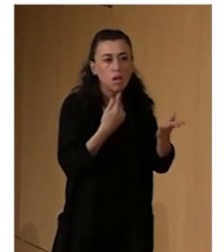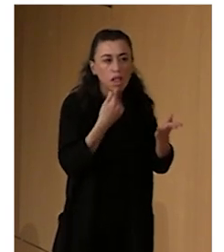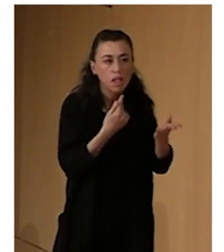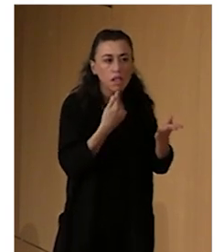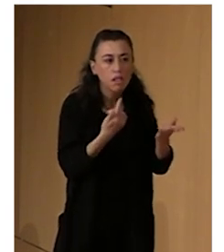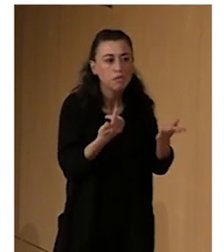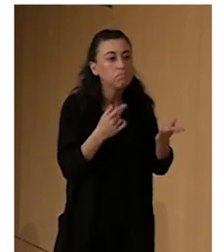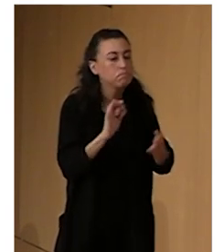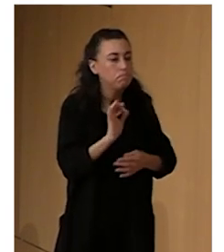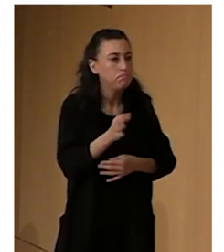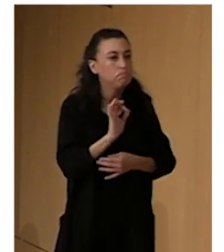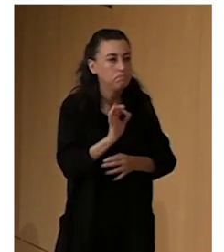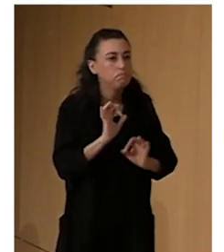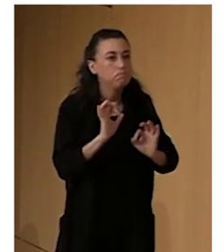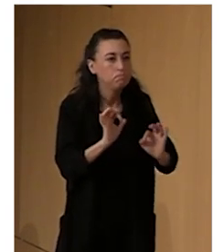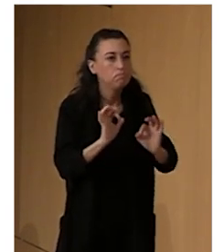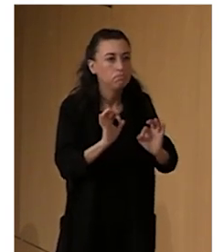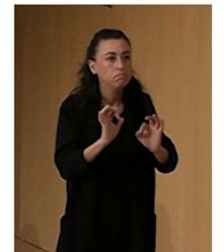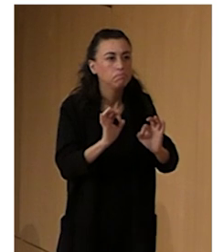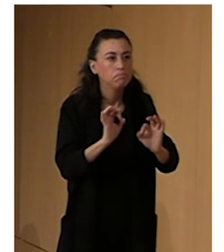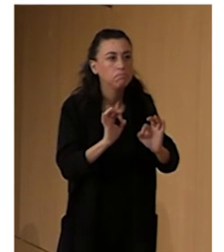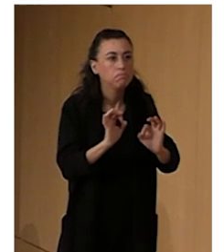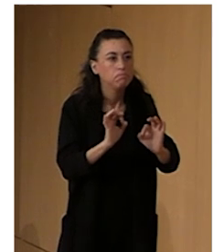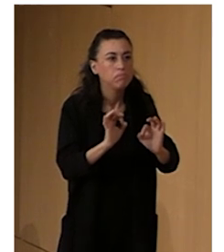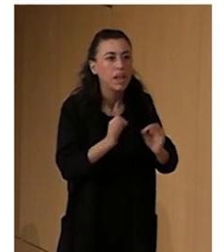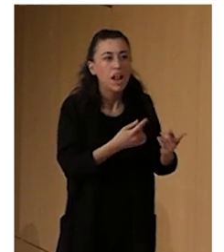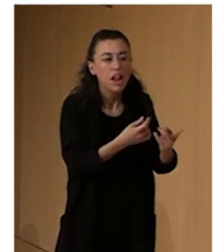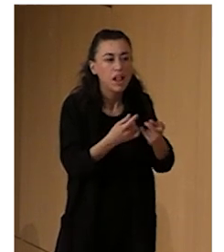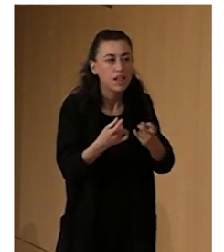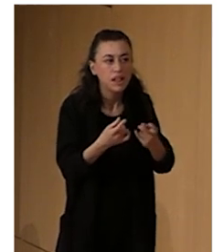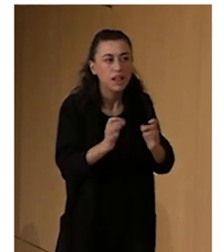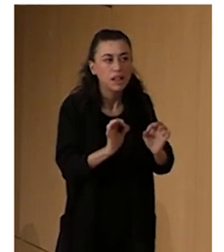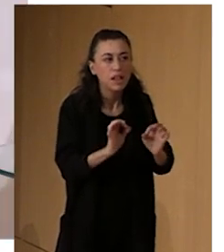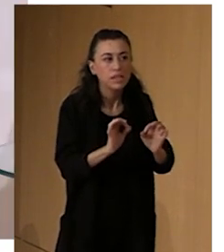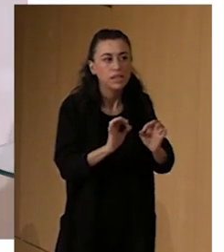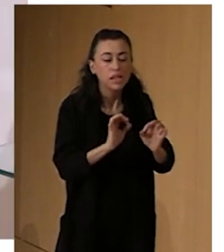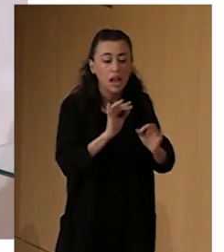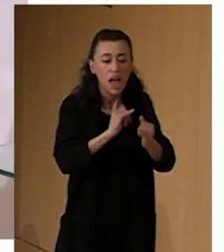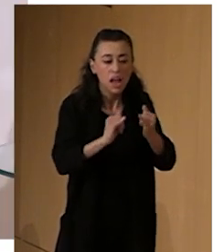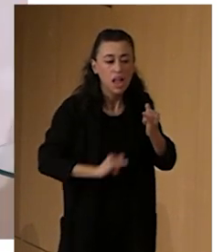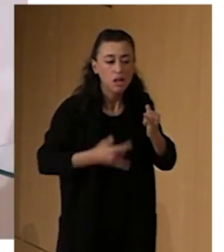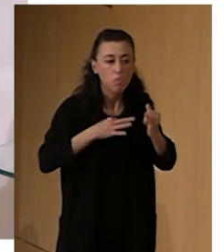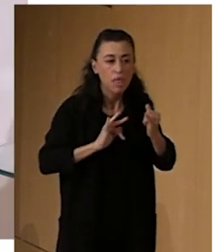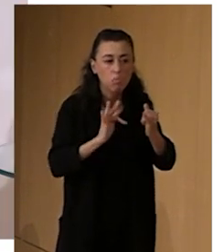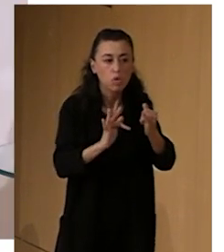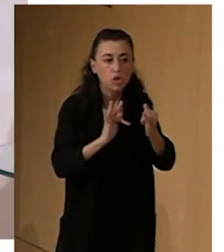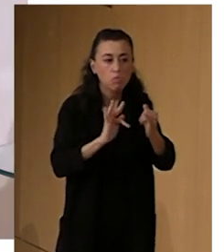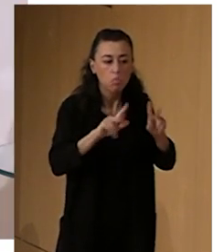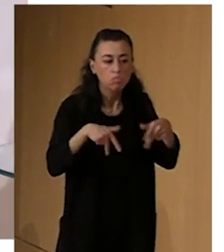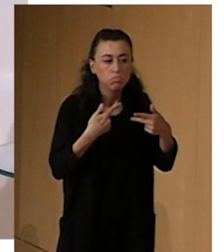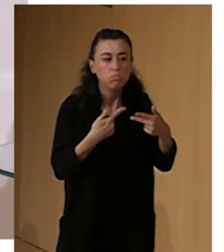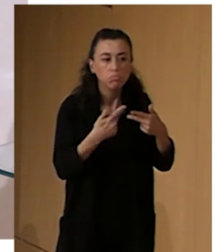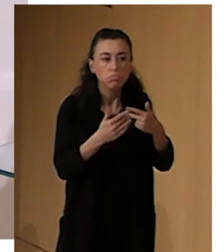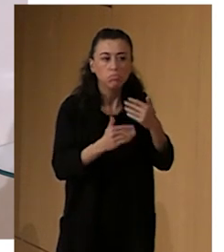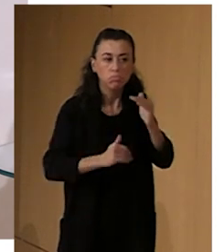que Efectivamente es así no como hacemos un poco de la de la necesidad virtud no como las crisis son algo positivo no que también nos permite salir